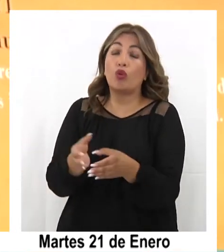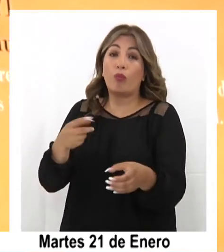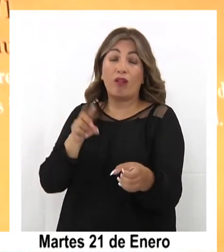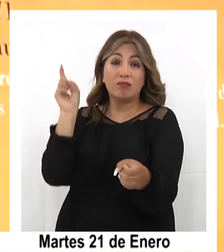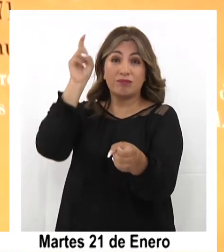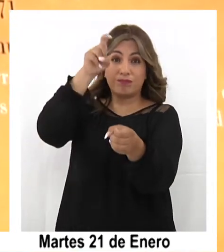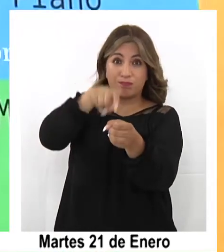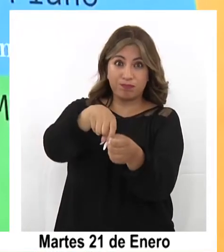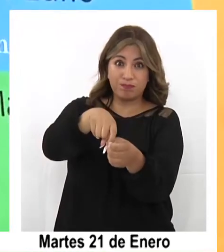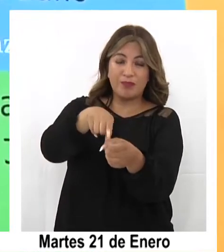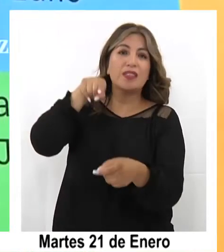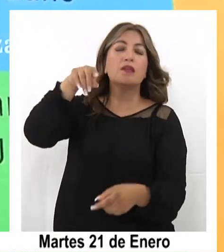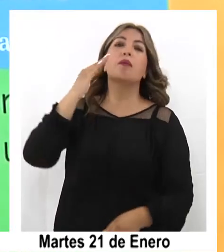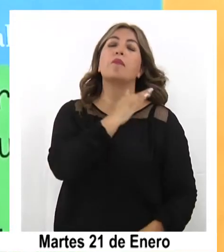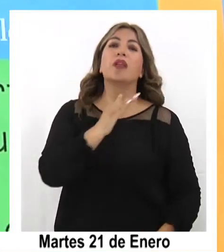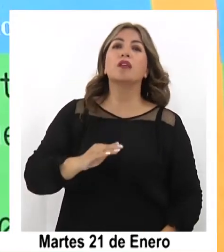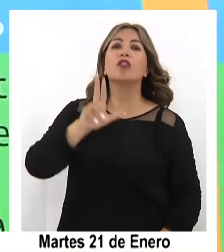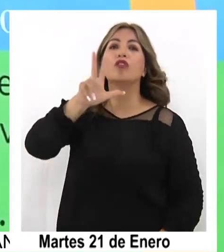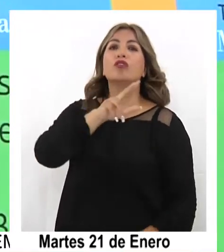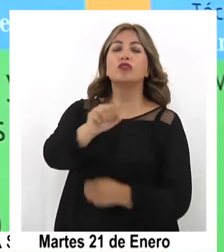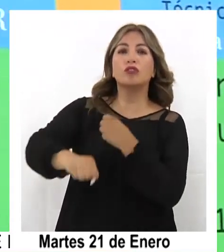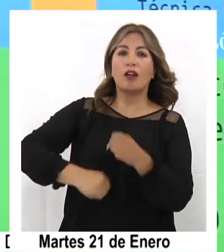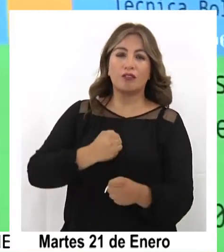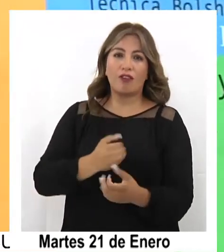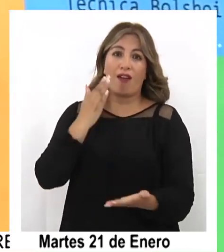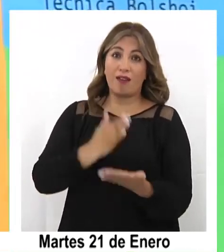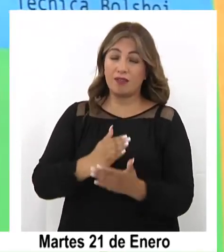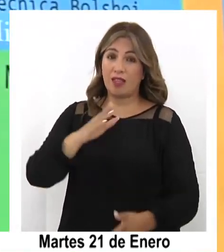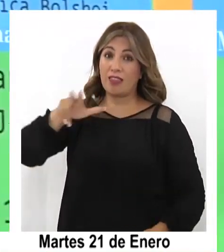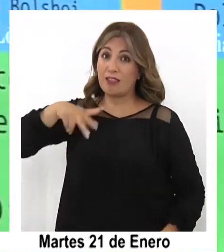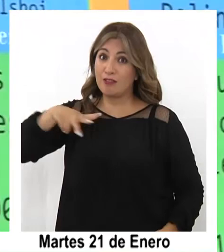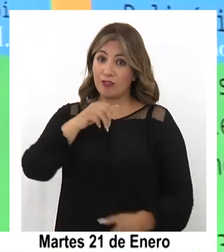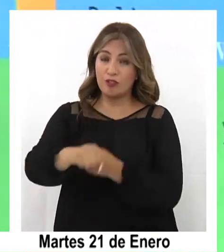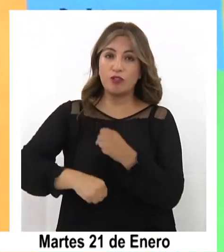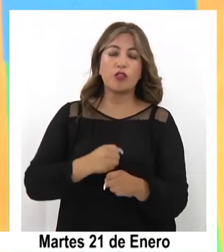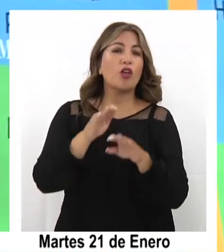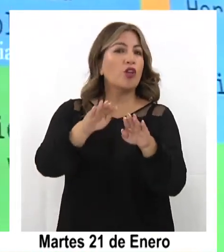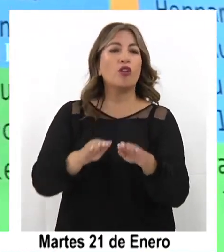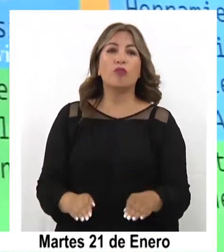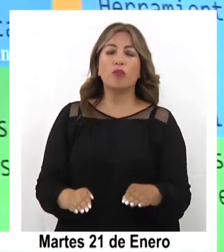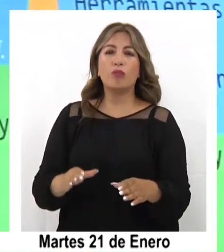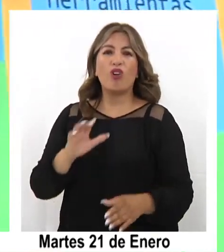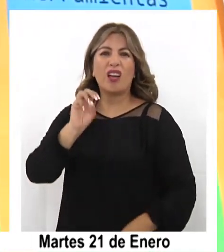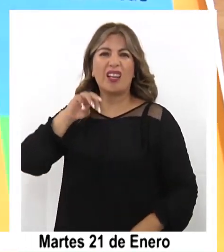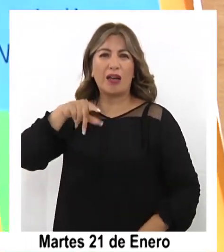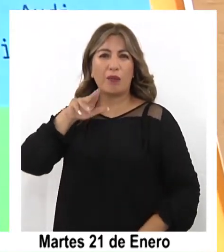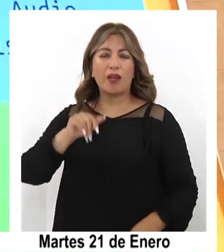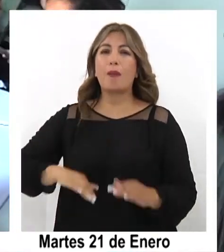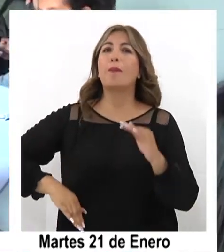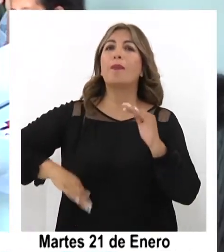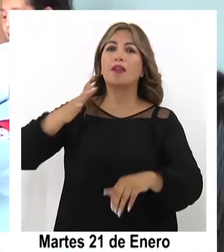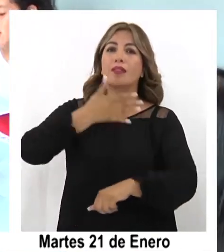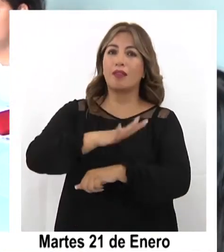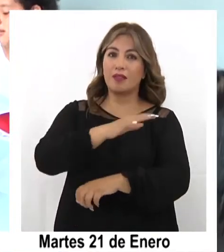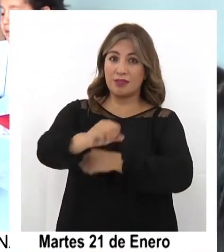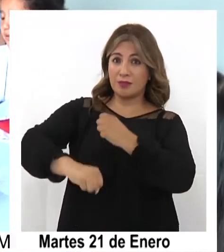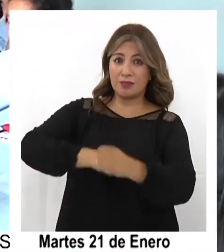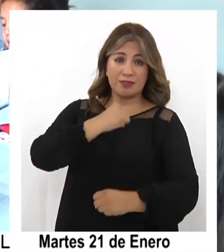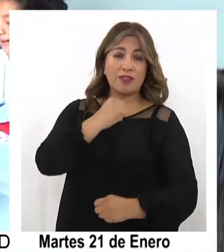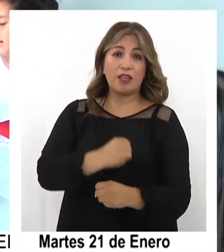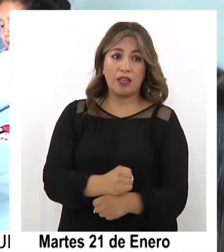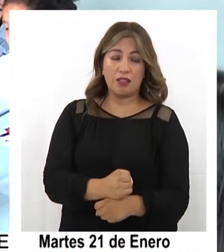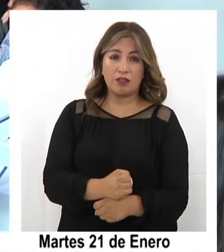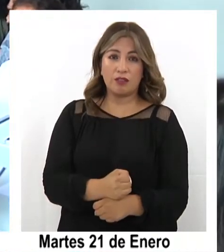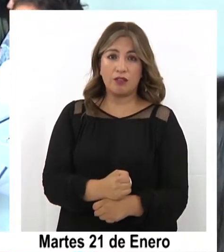para integrar el coro de voces blancas para niños de 8 a 18 años, así como el coro de cámara que es para mayores